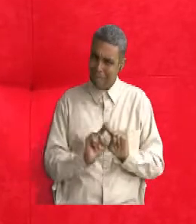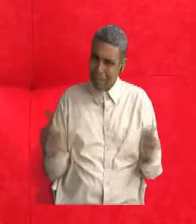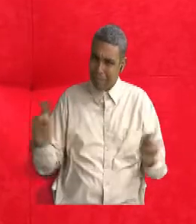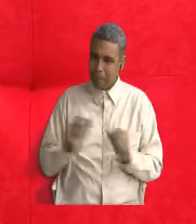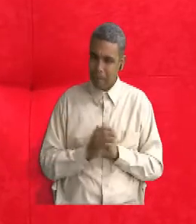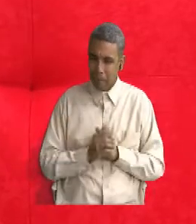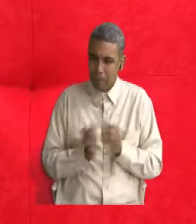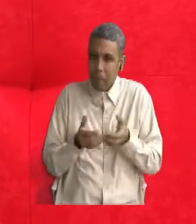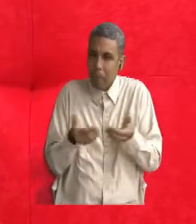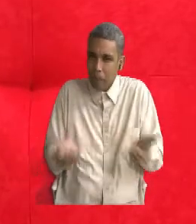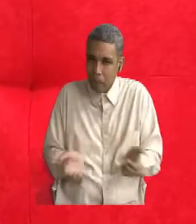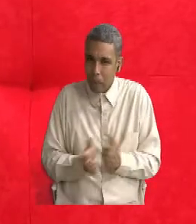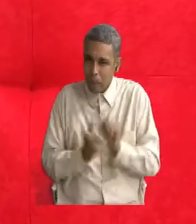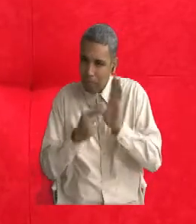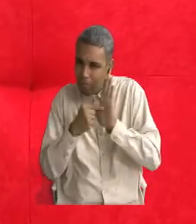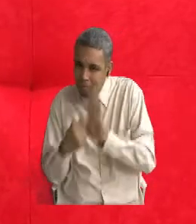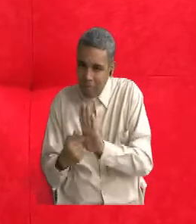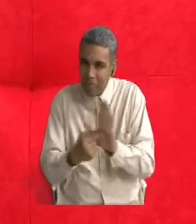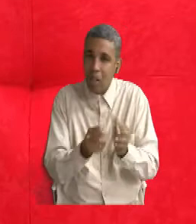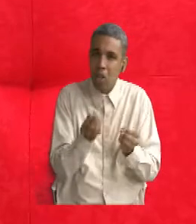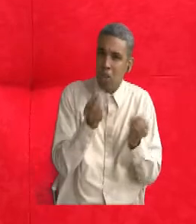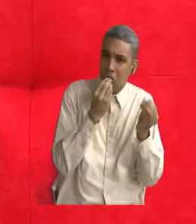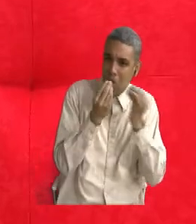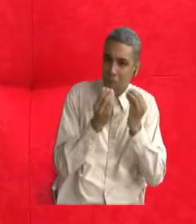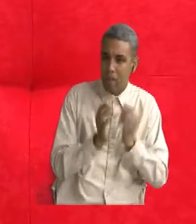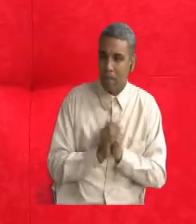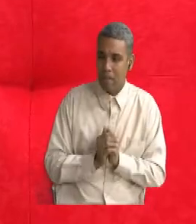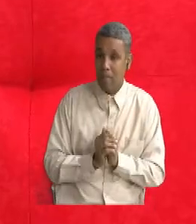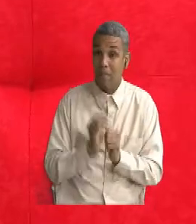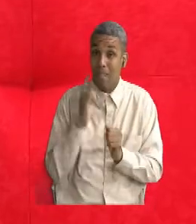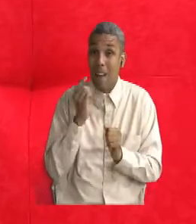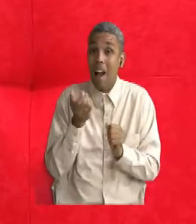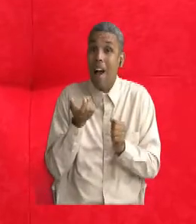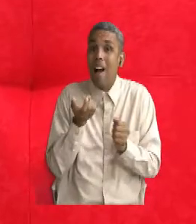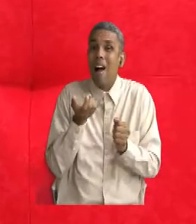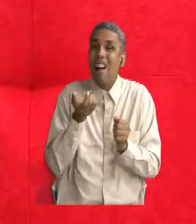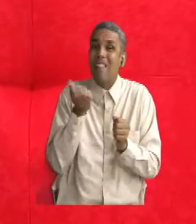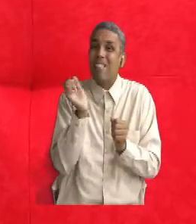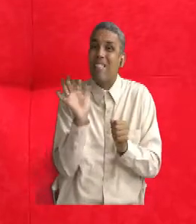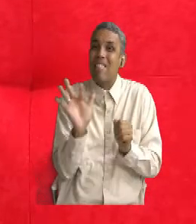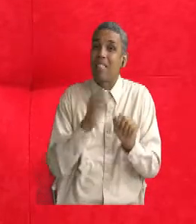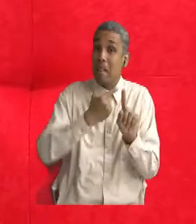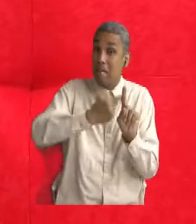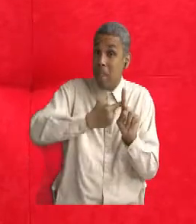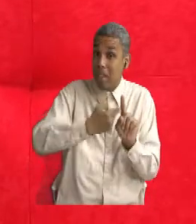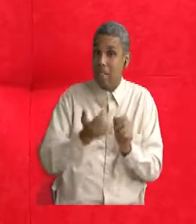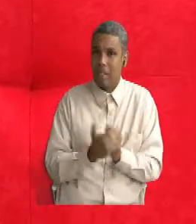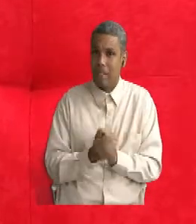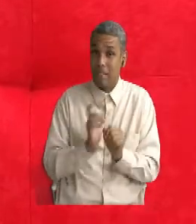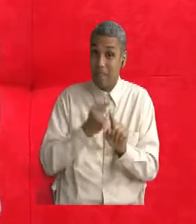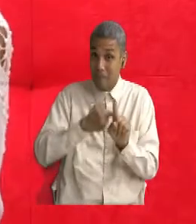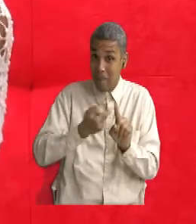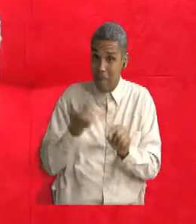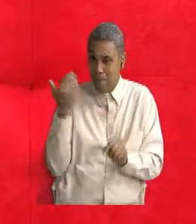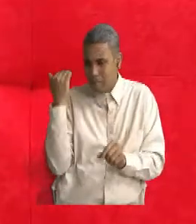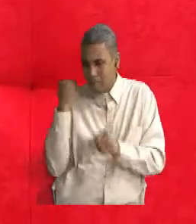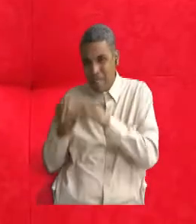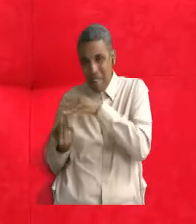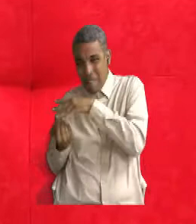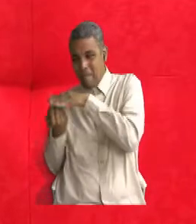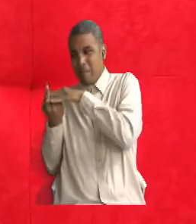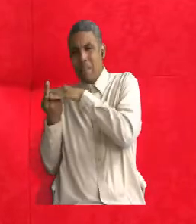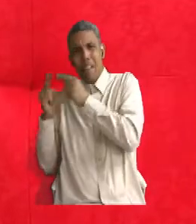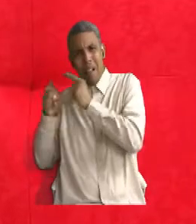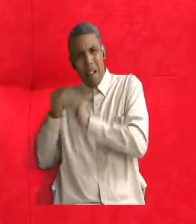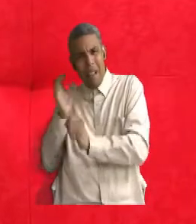movemos, hoy en día ya tengo 15 meses con el negocio, gracias a Dios, y sí, gracias a un emprendimiento que empecé con unas amigas,